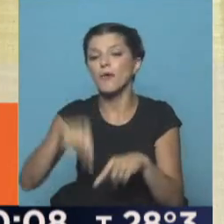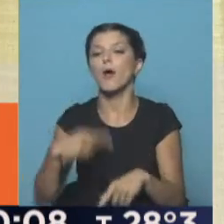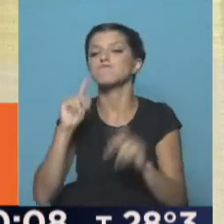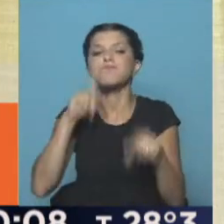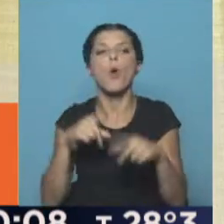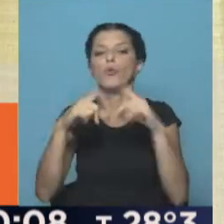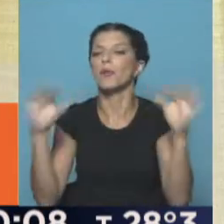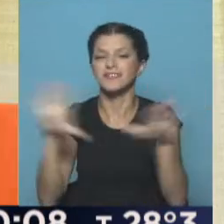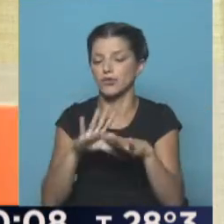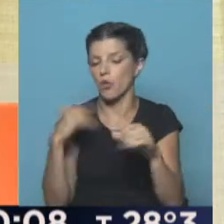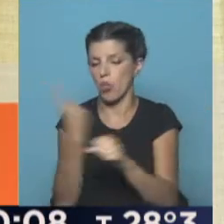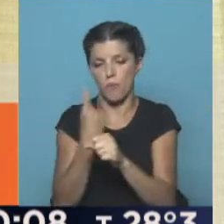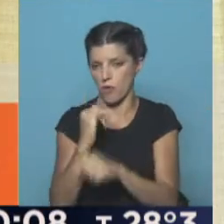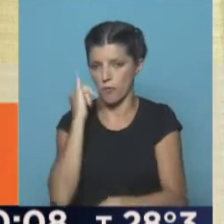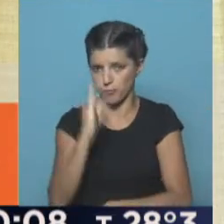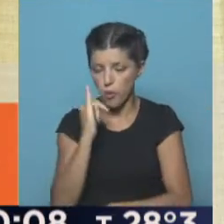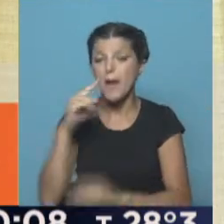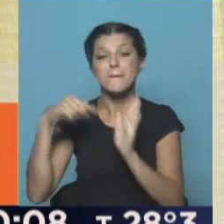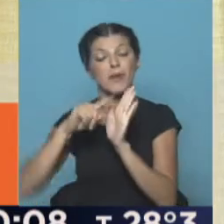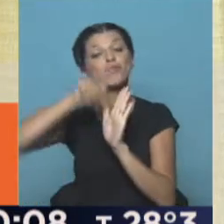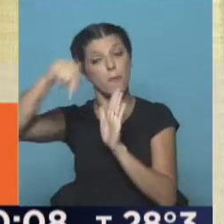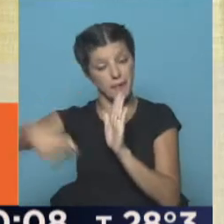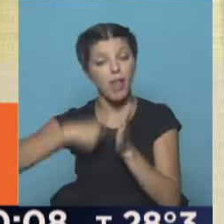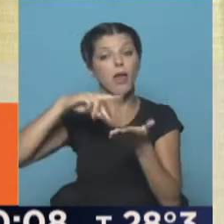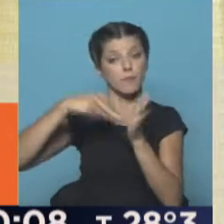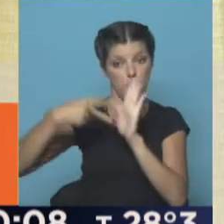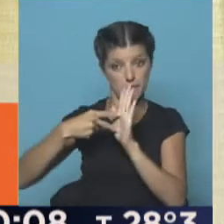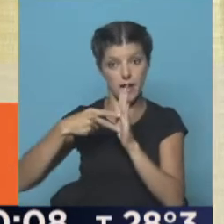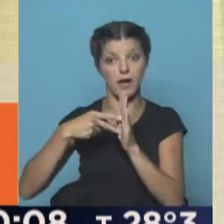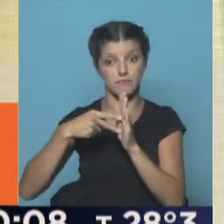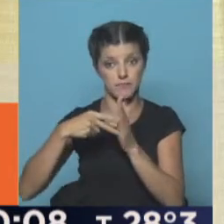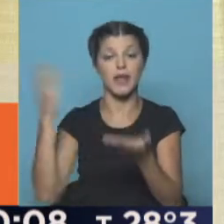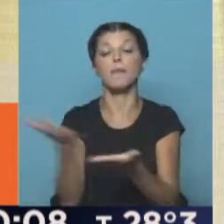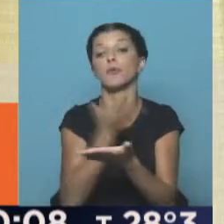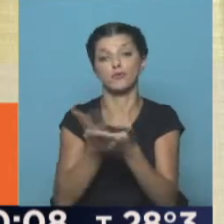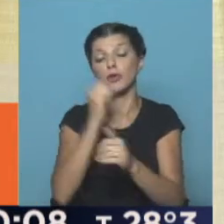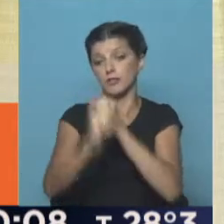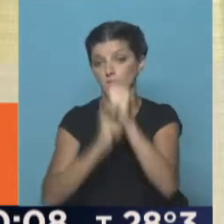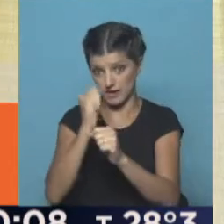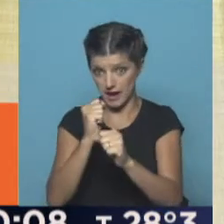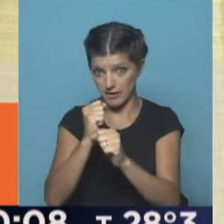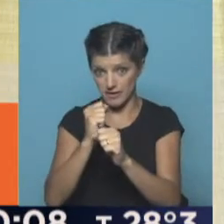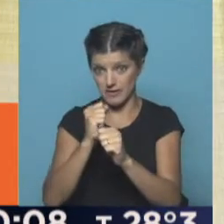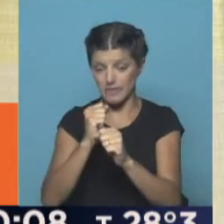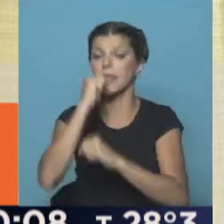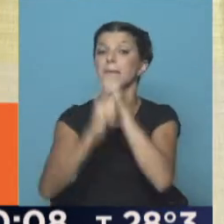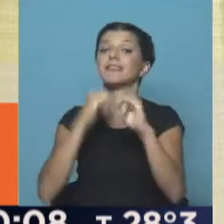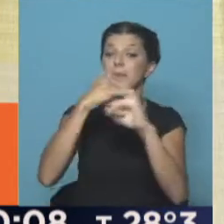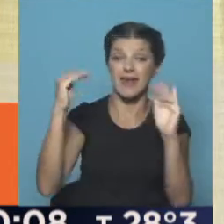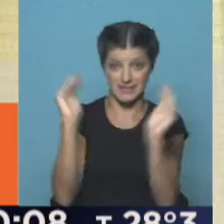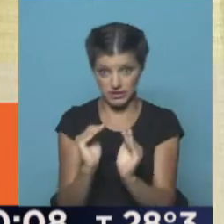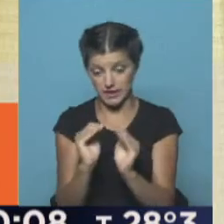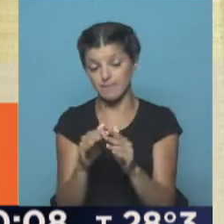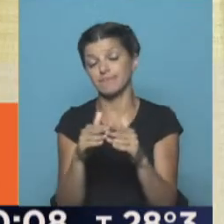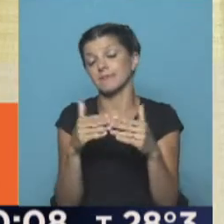un número concreto pero probablemente esto impacte en lo que tiene que ver con la producción industrial pyme y con ello lamentablemente